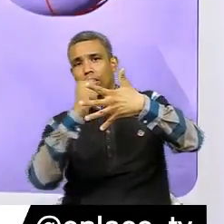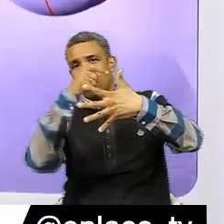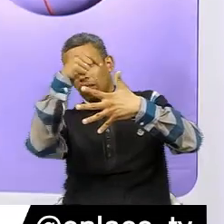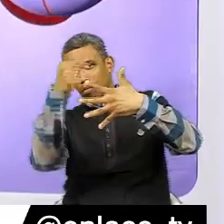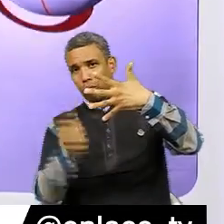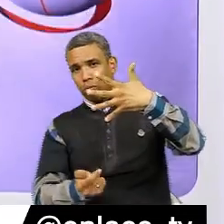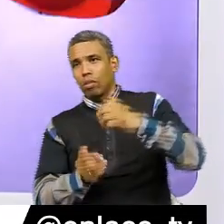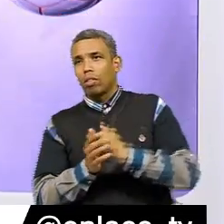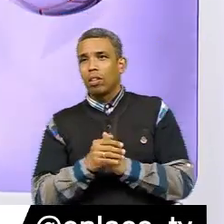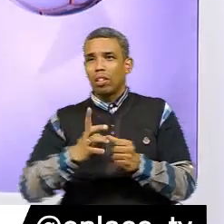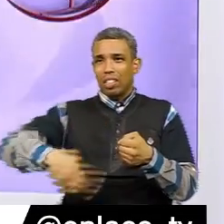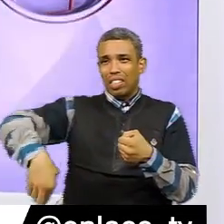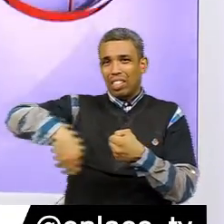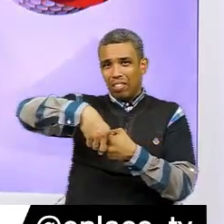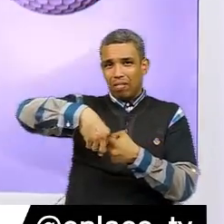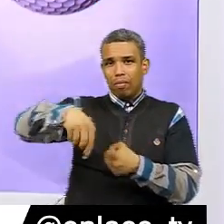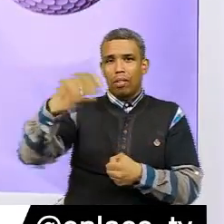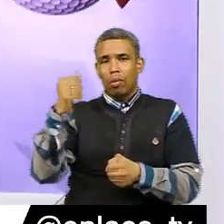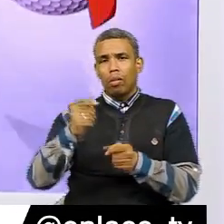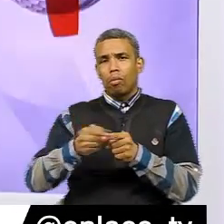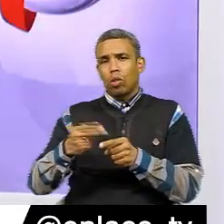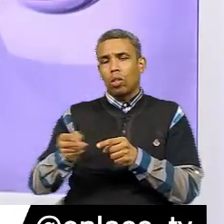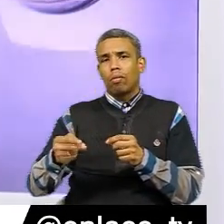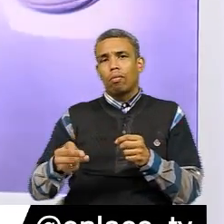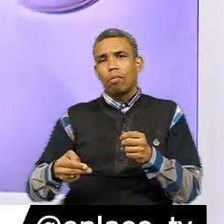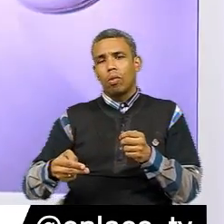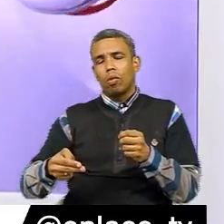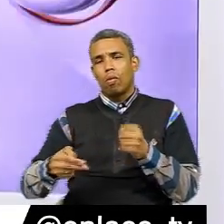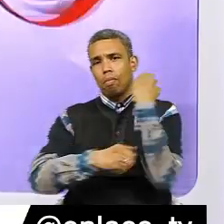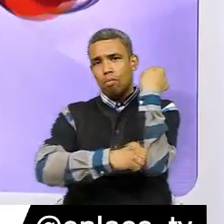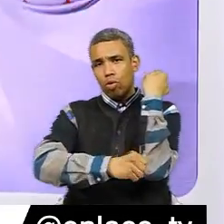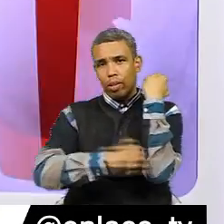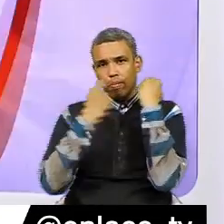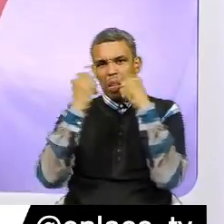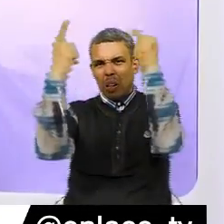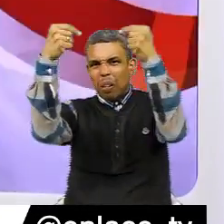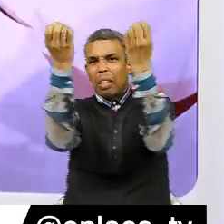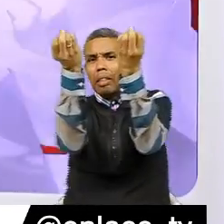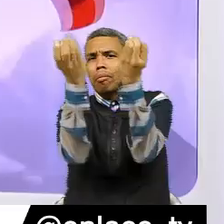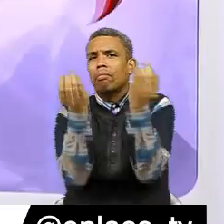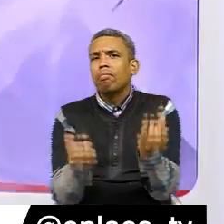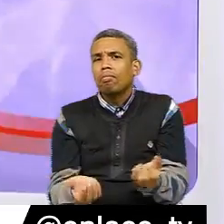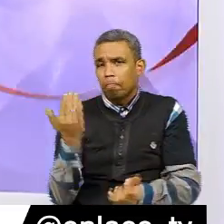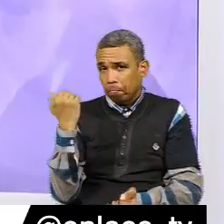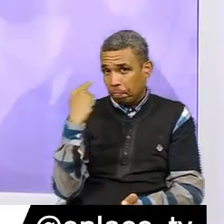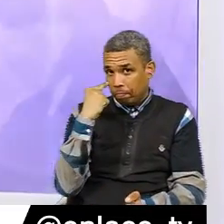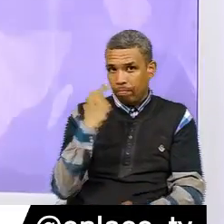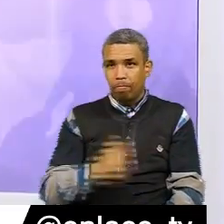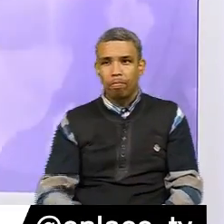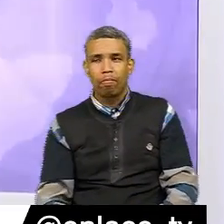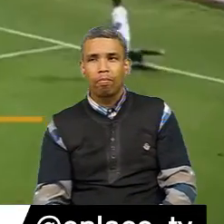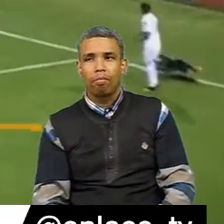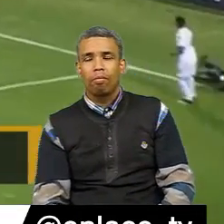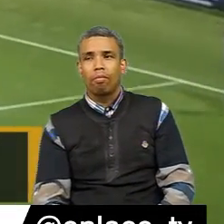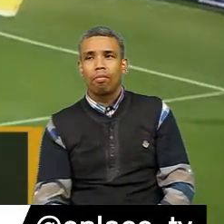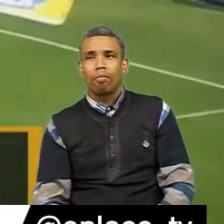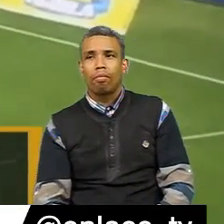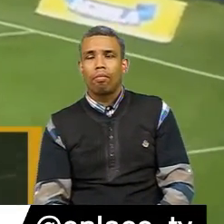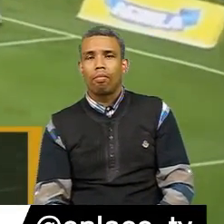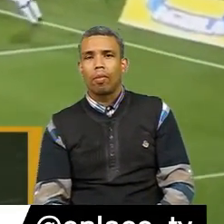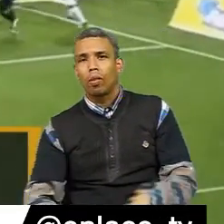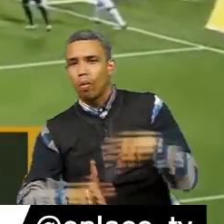conjunto petrolero, el Boyacá Chicó. Resultados de la segunda fecha jugada durante el fin de semana. 17 goles